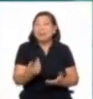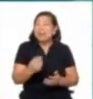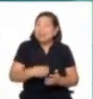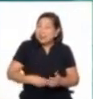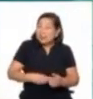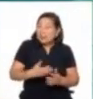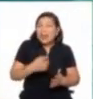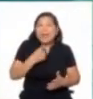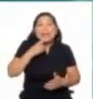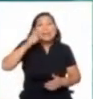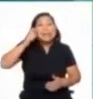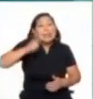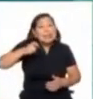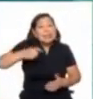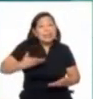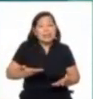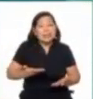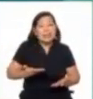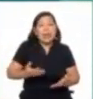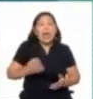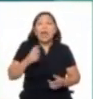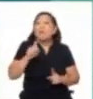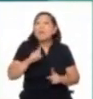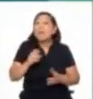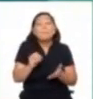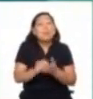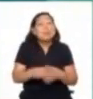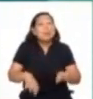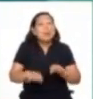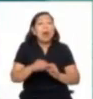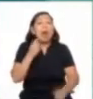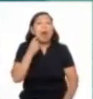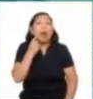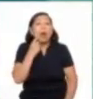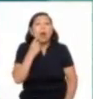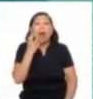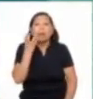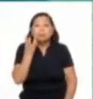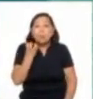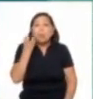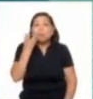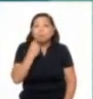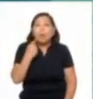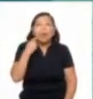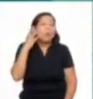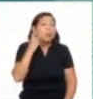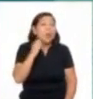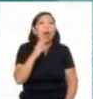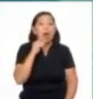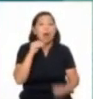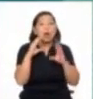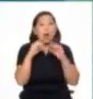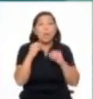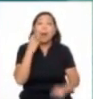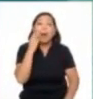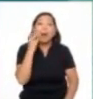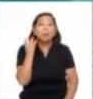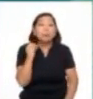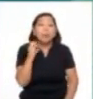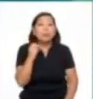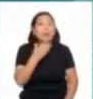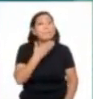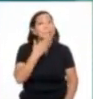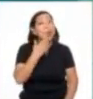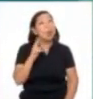y lo que nosotros necesitamos es morder la fruta para que nuestro cuerpo envíe señales de que estamos comiendo. Vamos a asimilar mejor